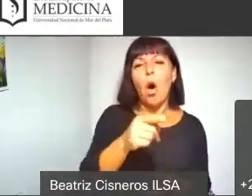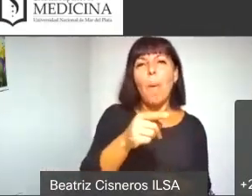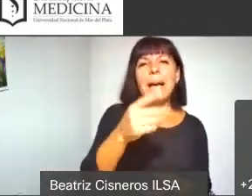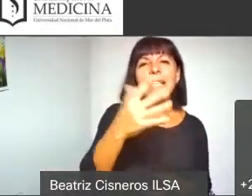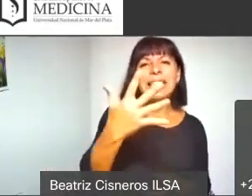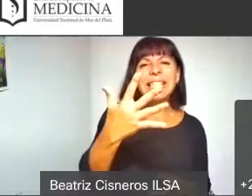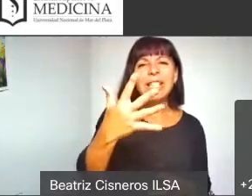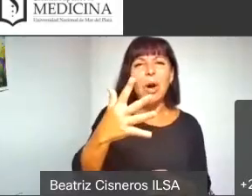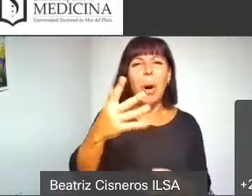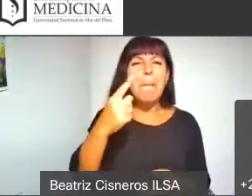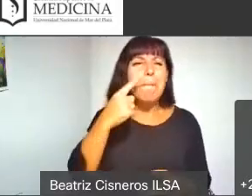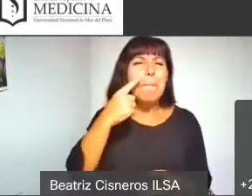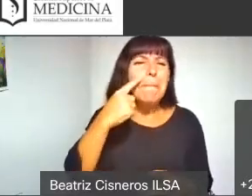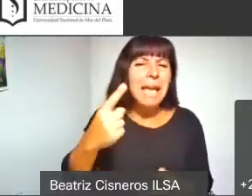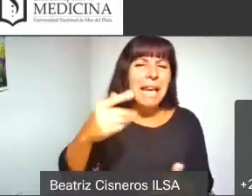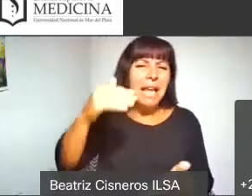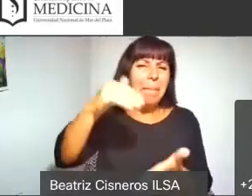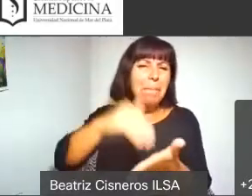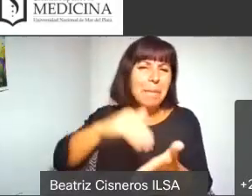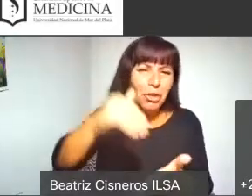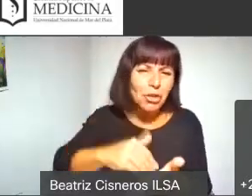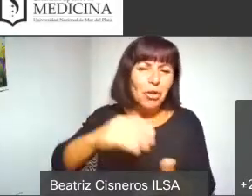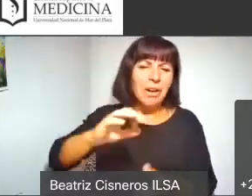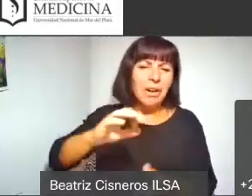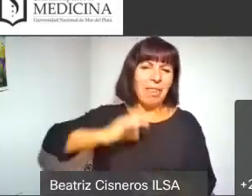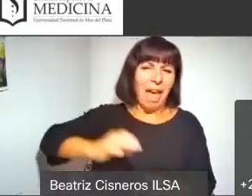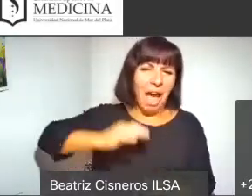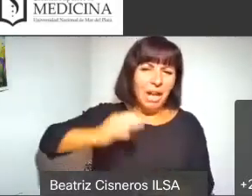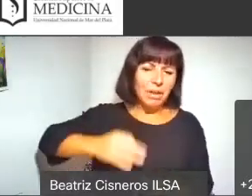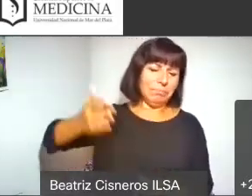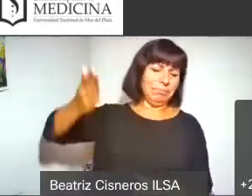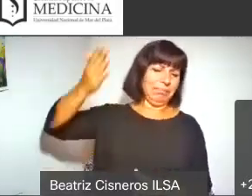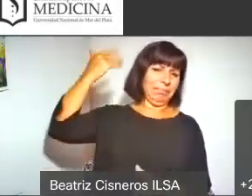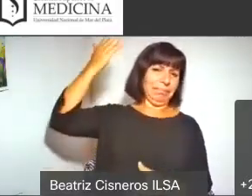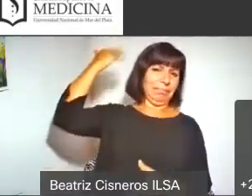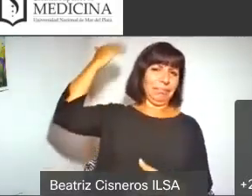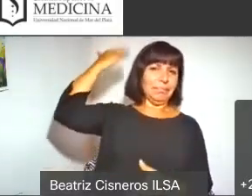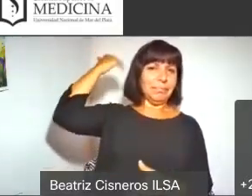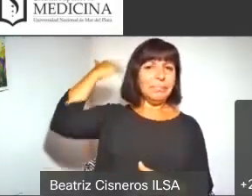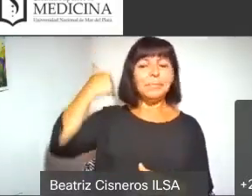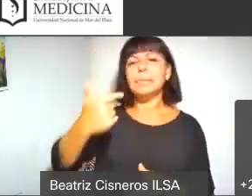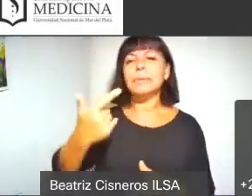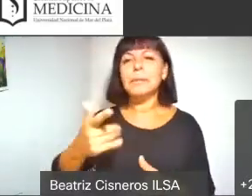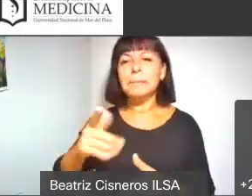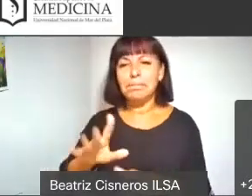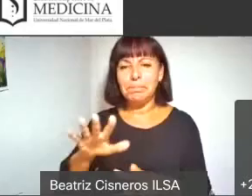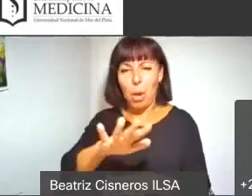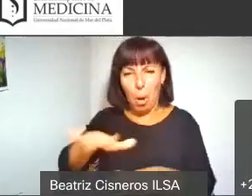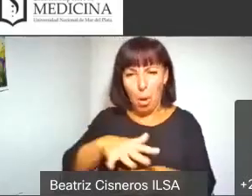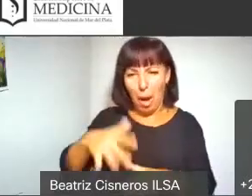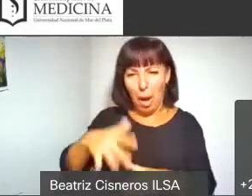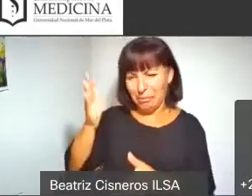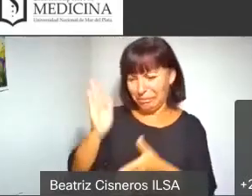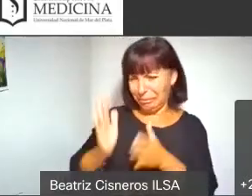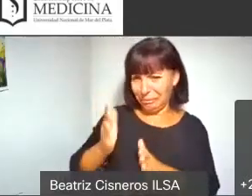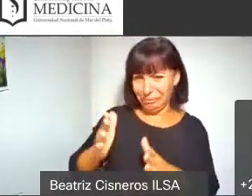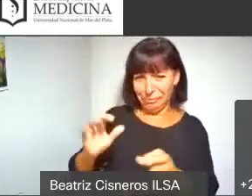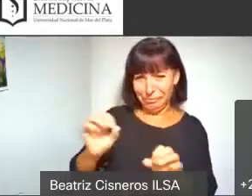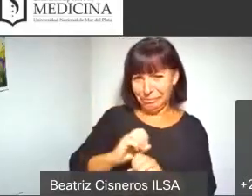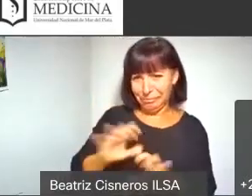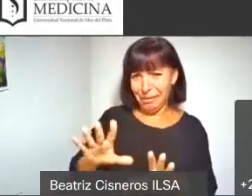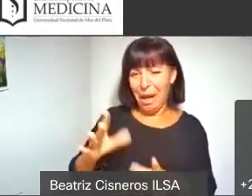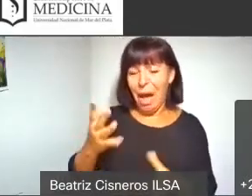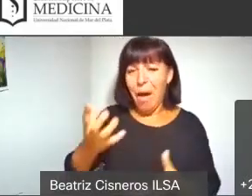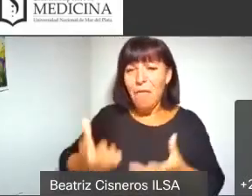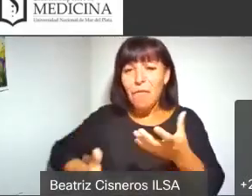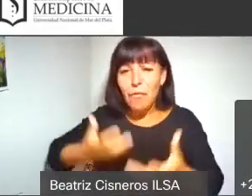miles de millones de años, se presentaba como un ambiente súper hostil y violento, con intensa actividad